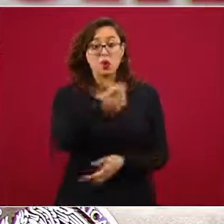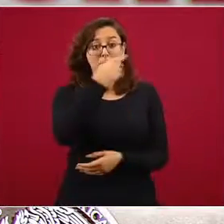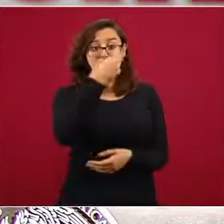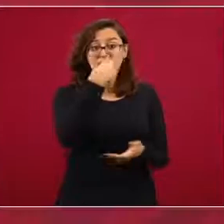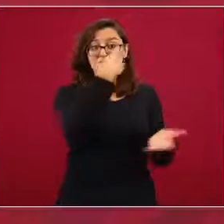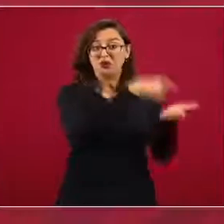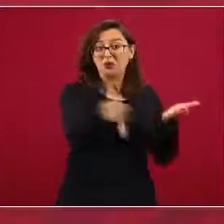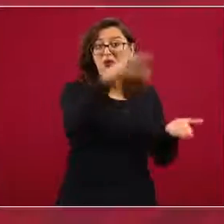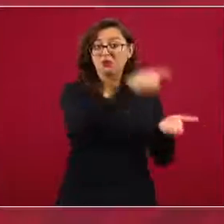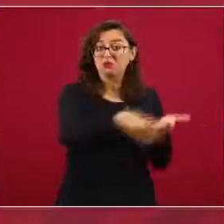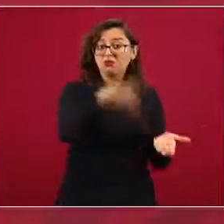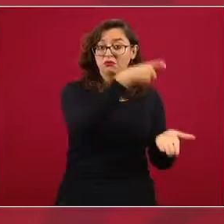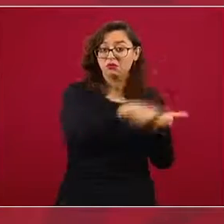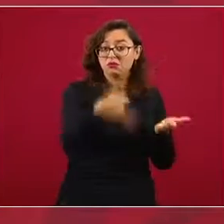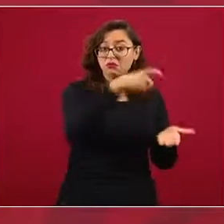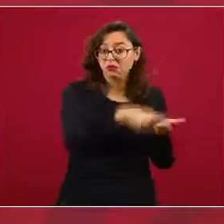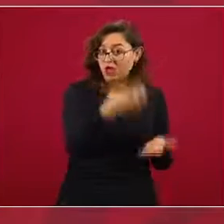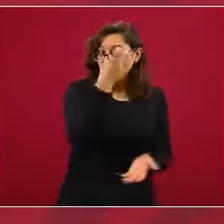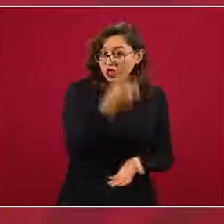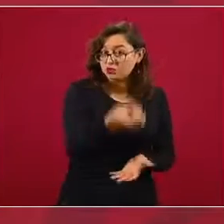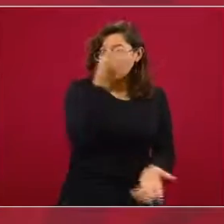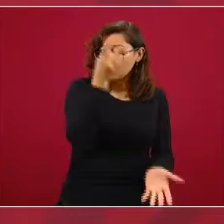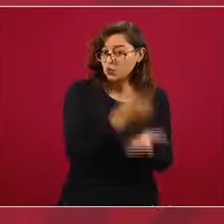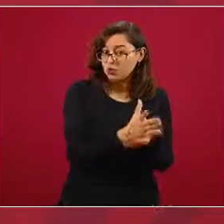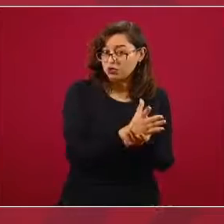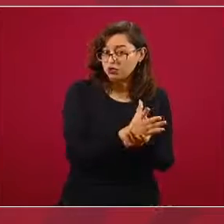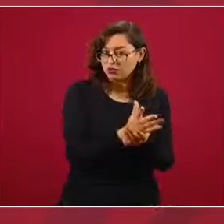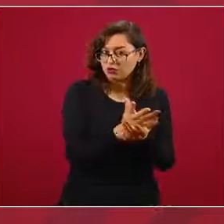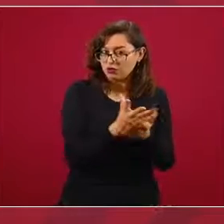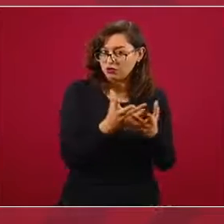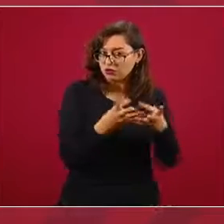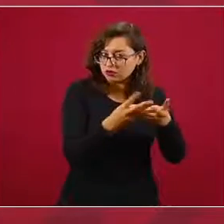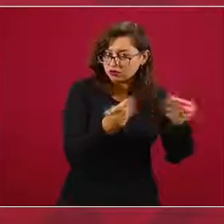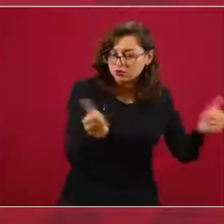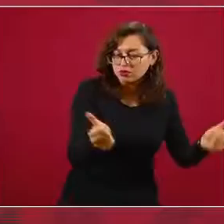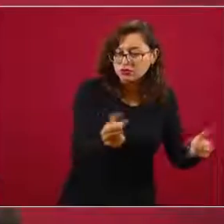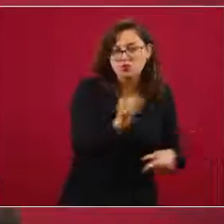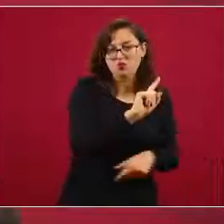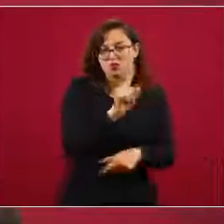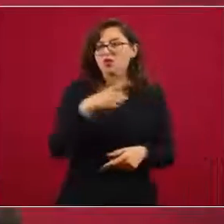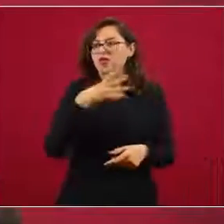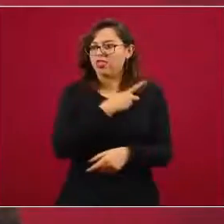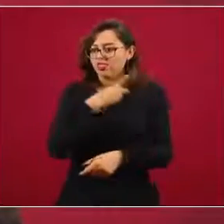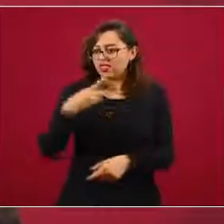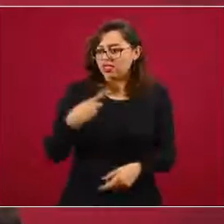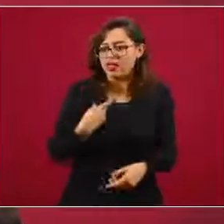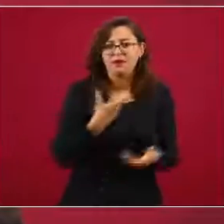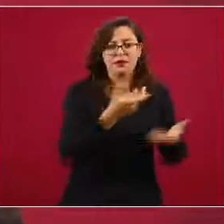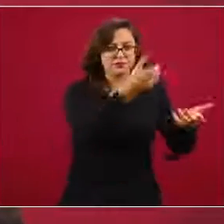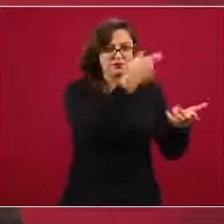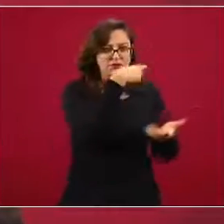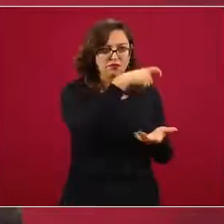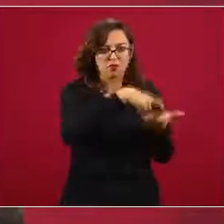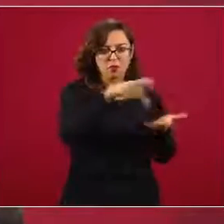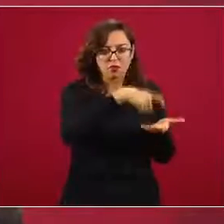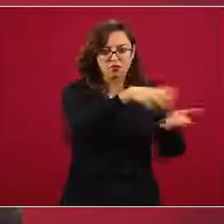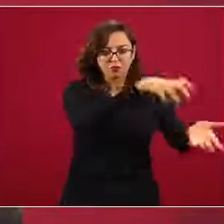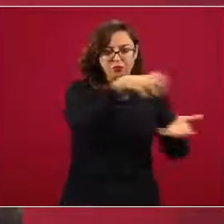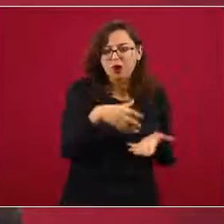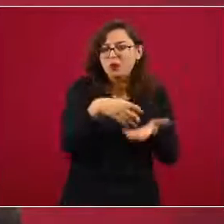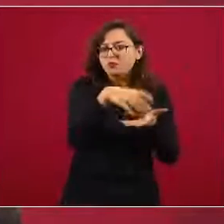estamos tachando o poniéndole un parche a algo que debe ser